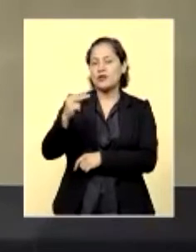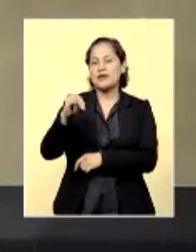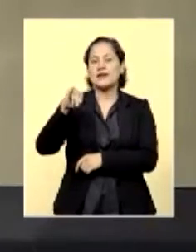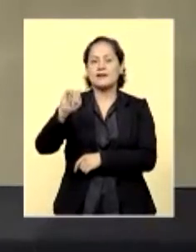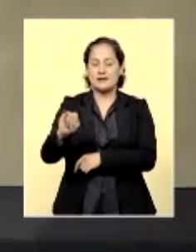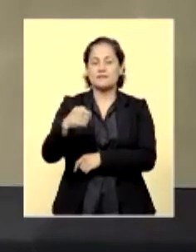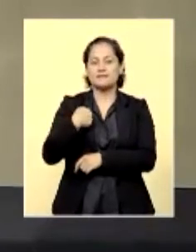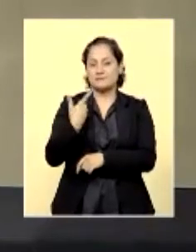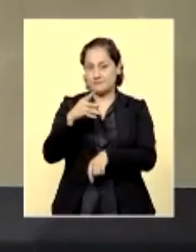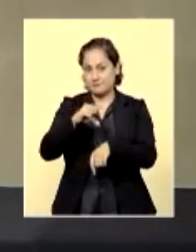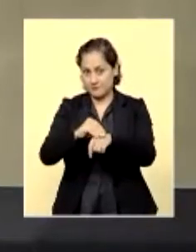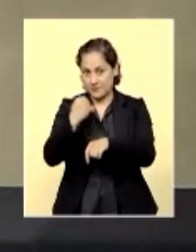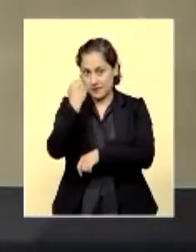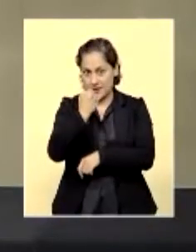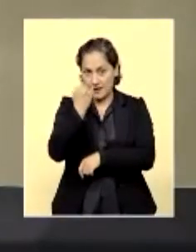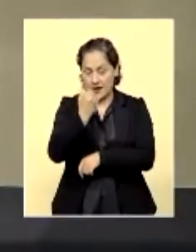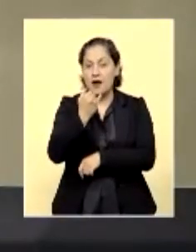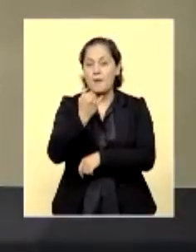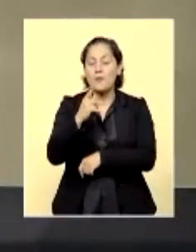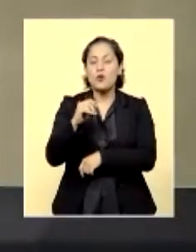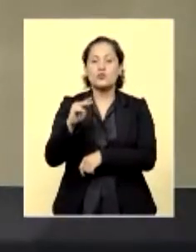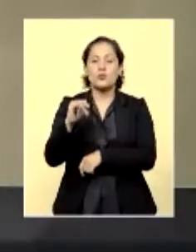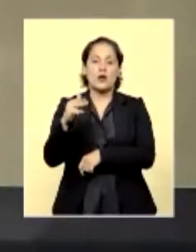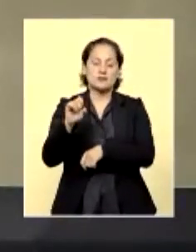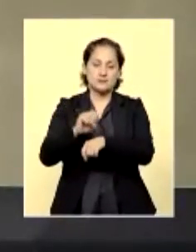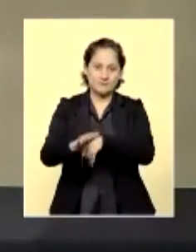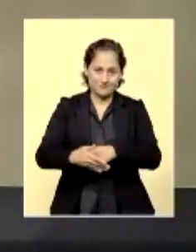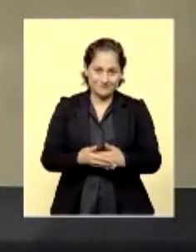portugués, si me lo permiten.